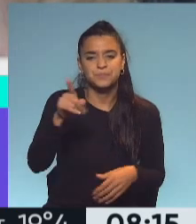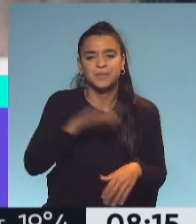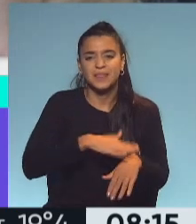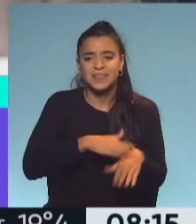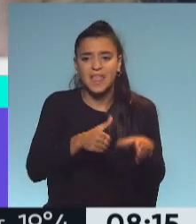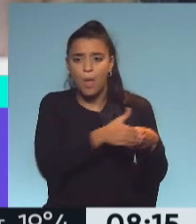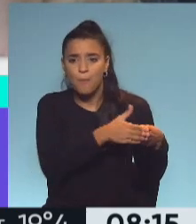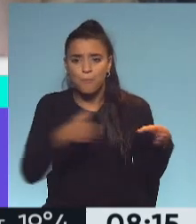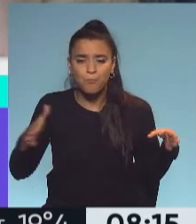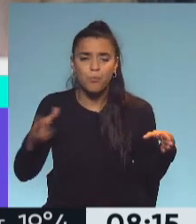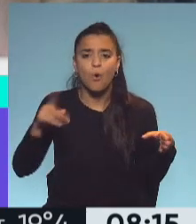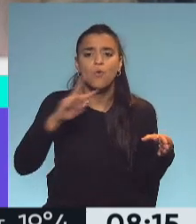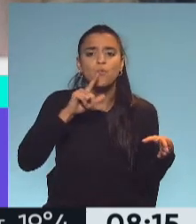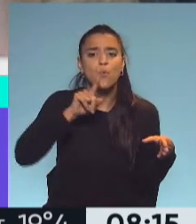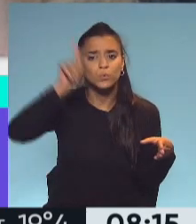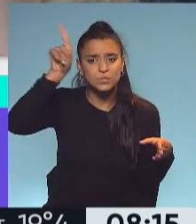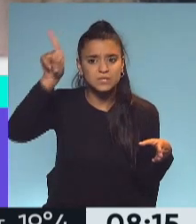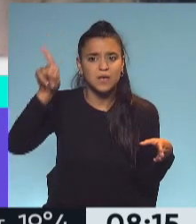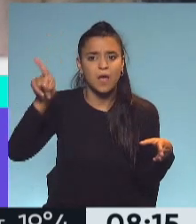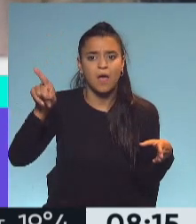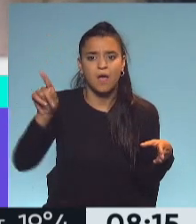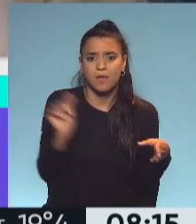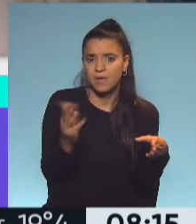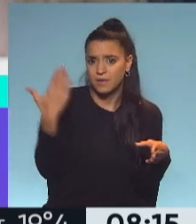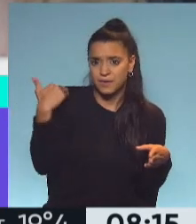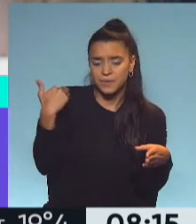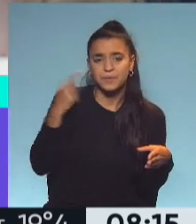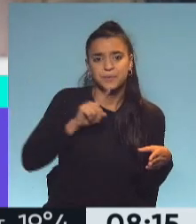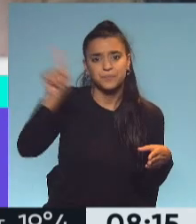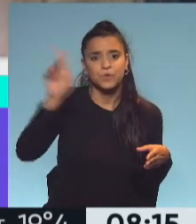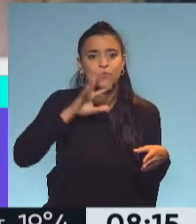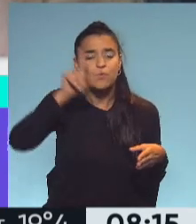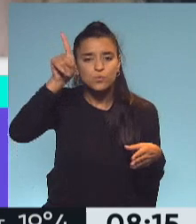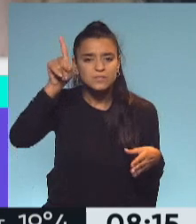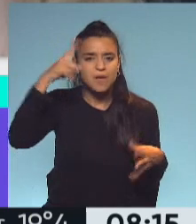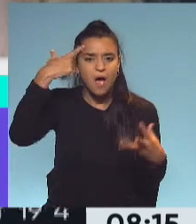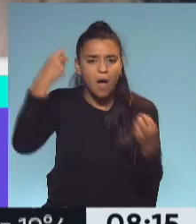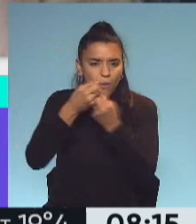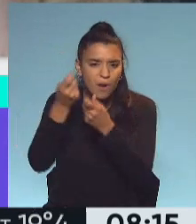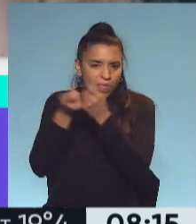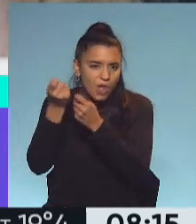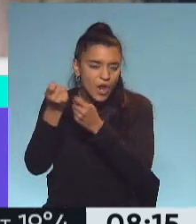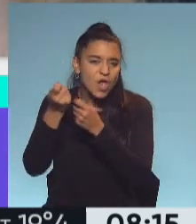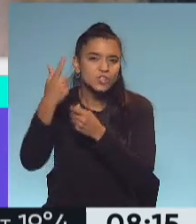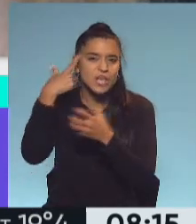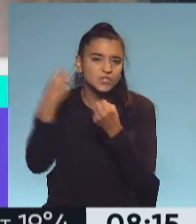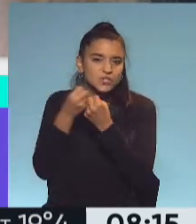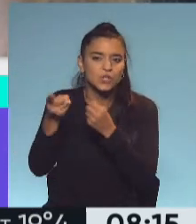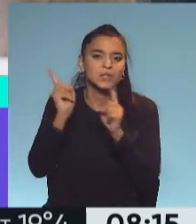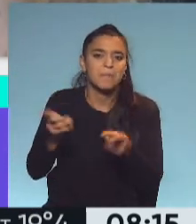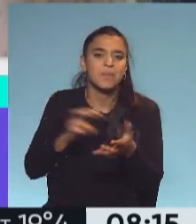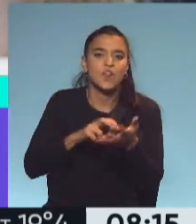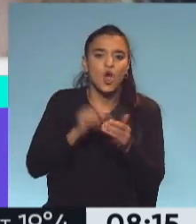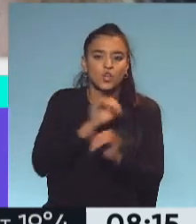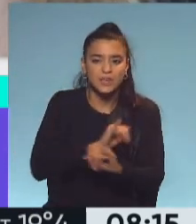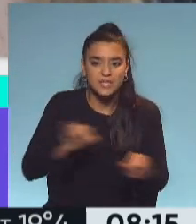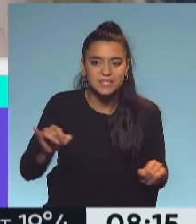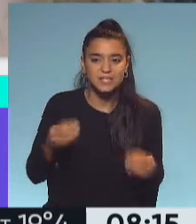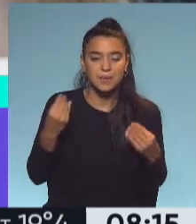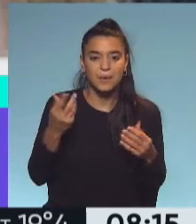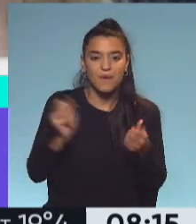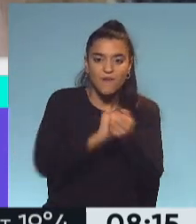tiempo en Rusia, estos últimos días, cerrando, bueno, esta noticia también de lo